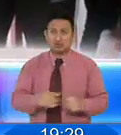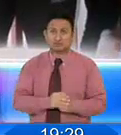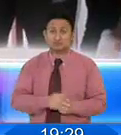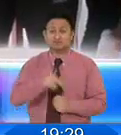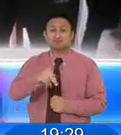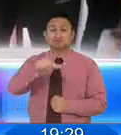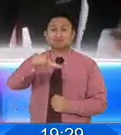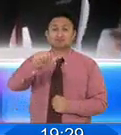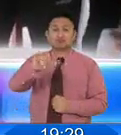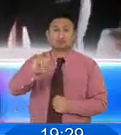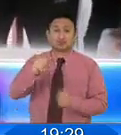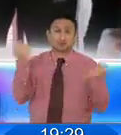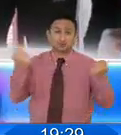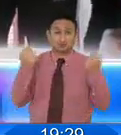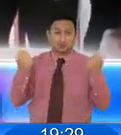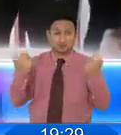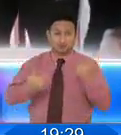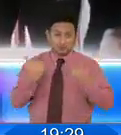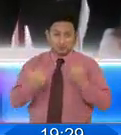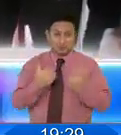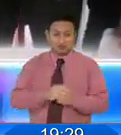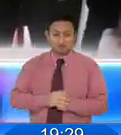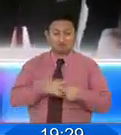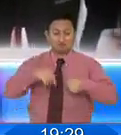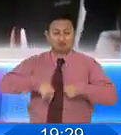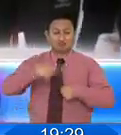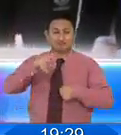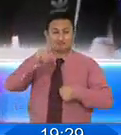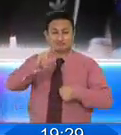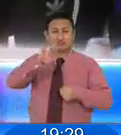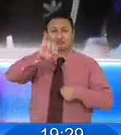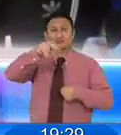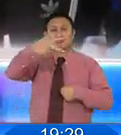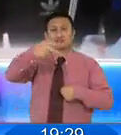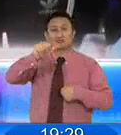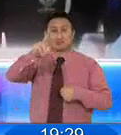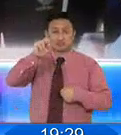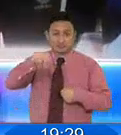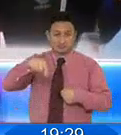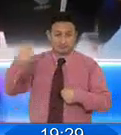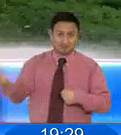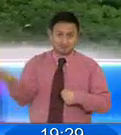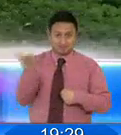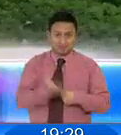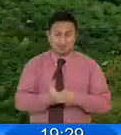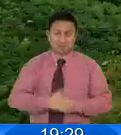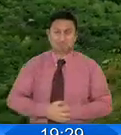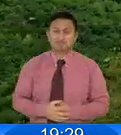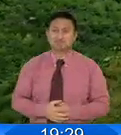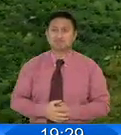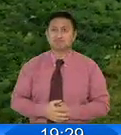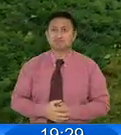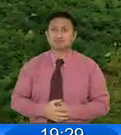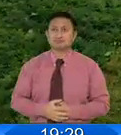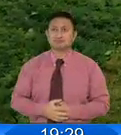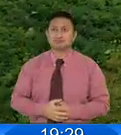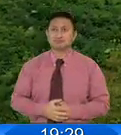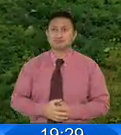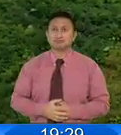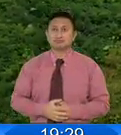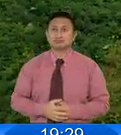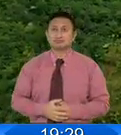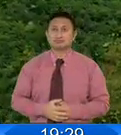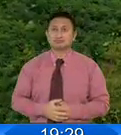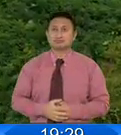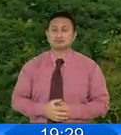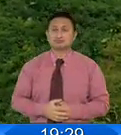fiesta, alegría y festejo para poder recibir a Richard Carapaz, la locomotora del Carchi. Con imágenes de José Cedeño, desde la provincia